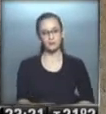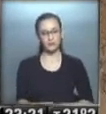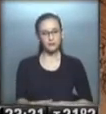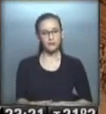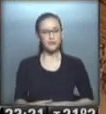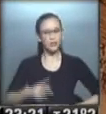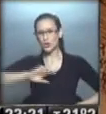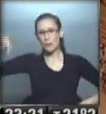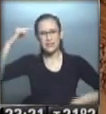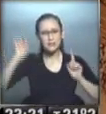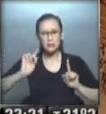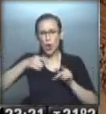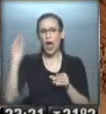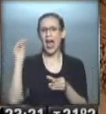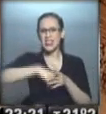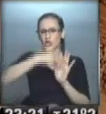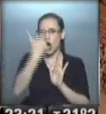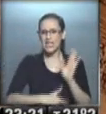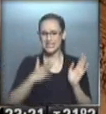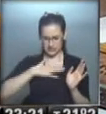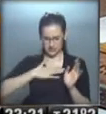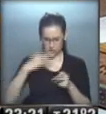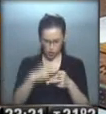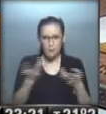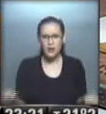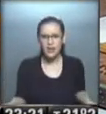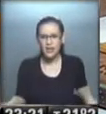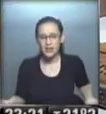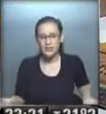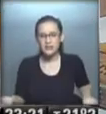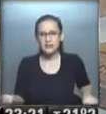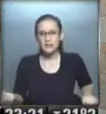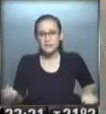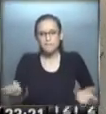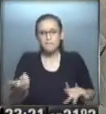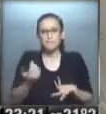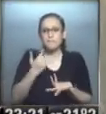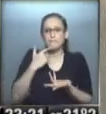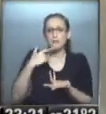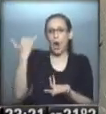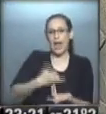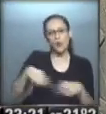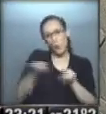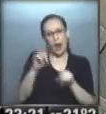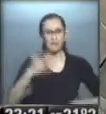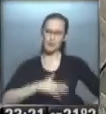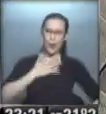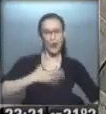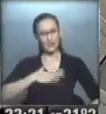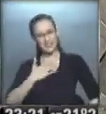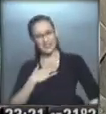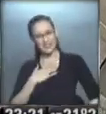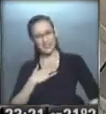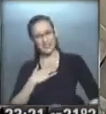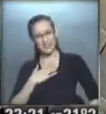esa lista. En parte también, digamos que me da una satisfacción que yo